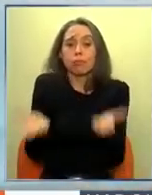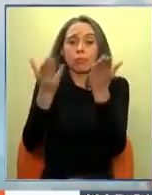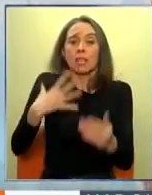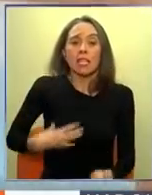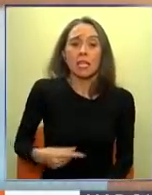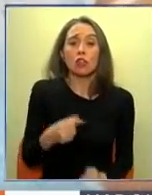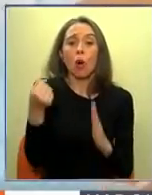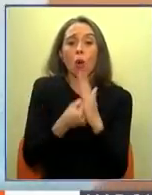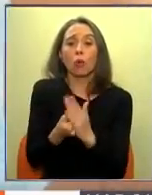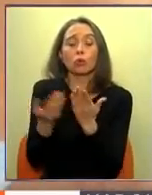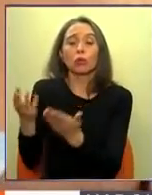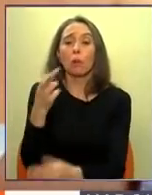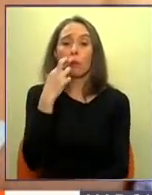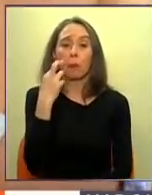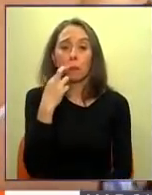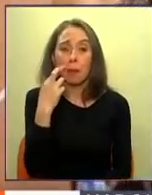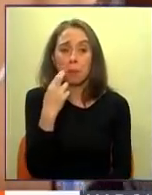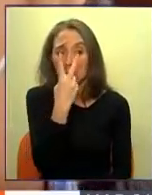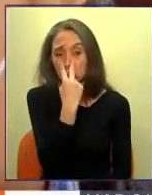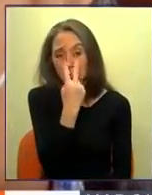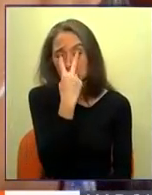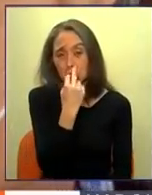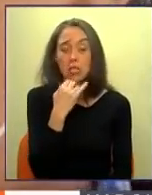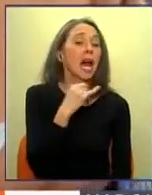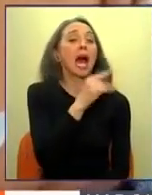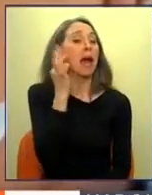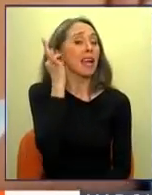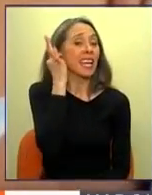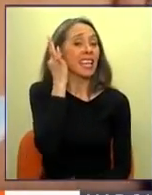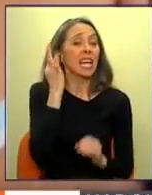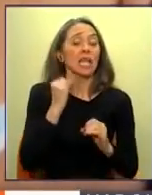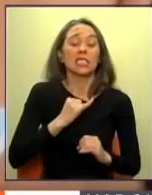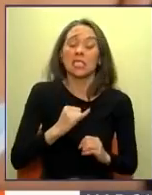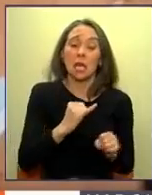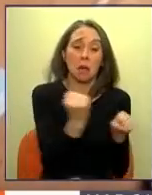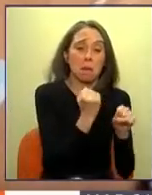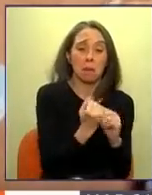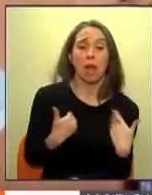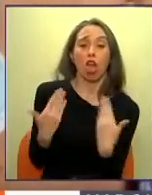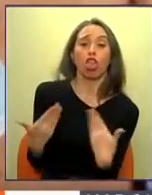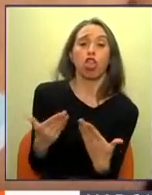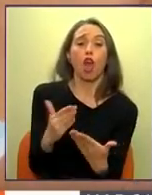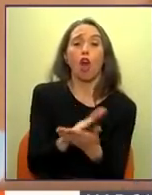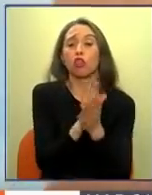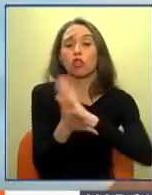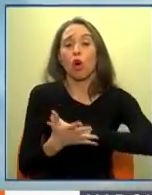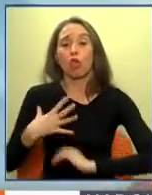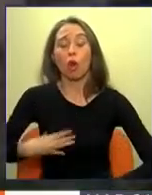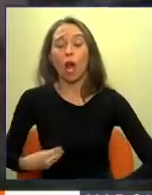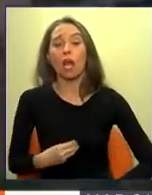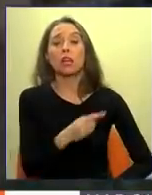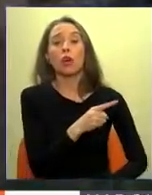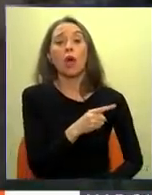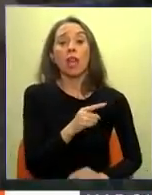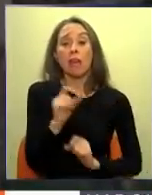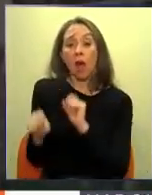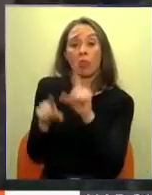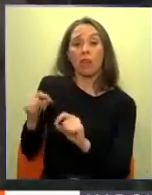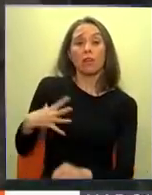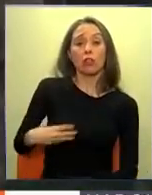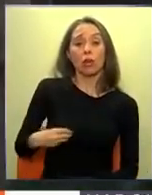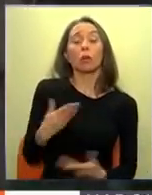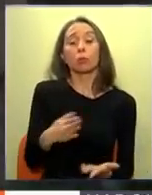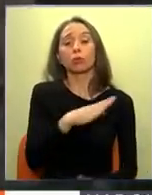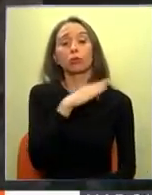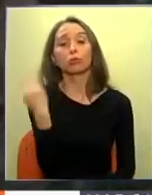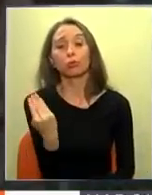padre, todo. Siempre le dio todo a ella, y ahora dio hasta su vida por su hijo. Bueno, hay que